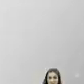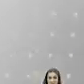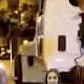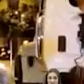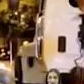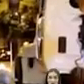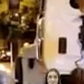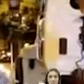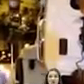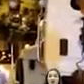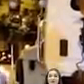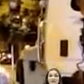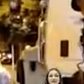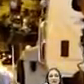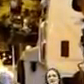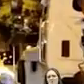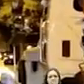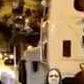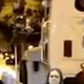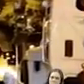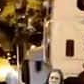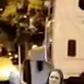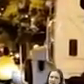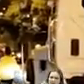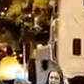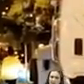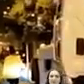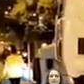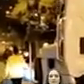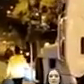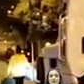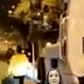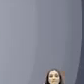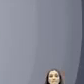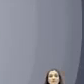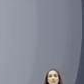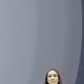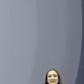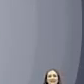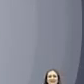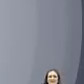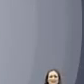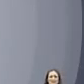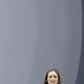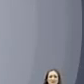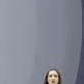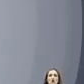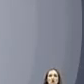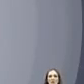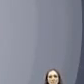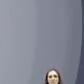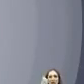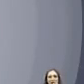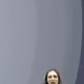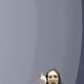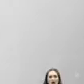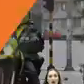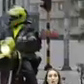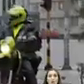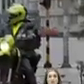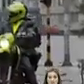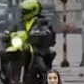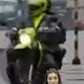superior. 25 niños lesionados tras el volcamiento de un bus en el peaje de Niquía. 2 de ellos fueron trasladados a un hospital de